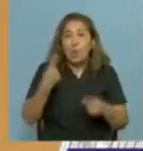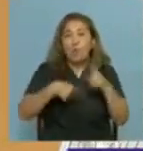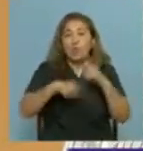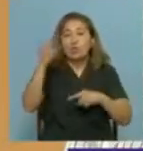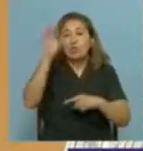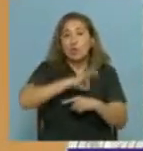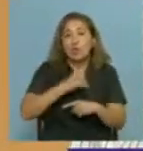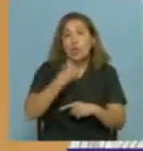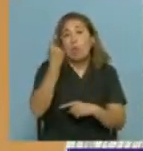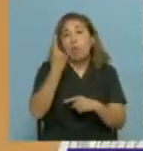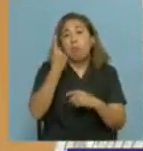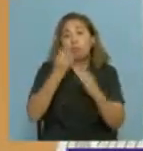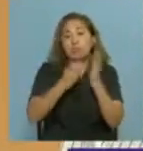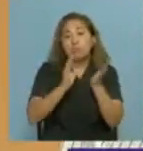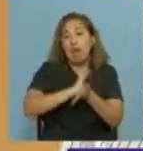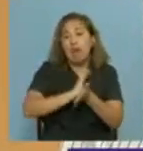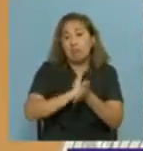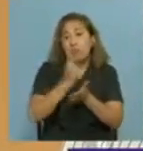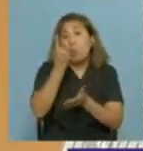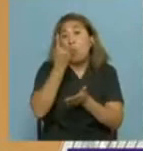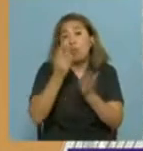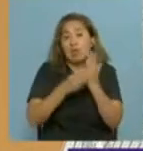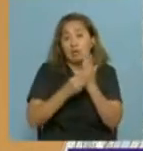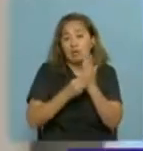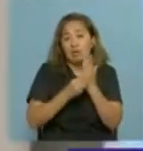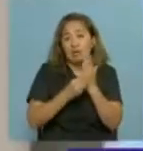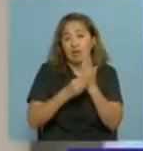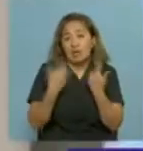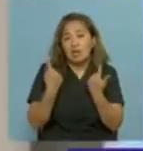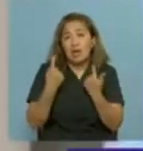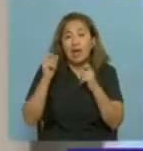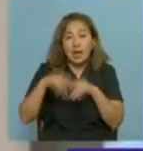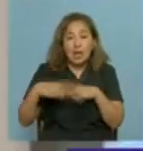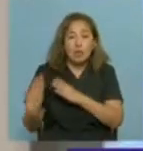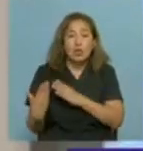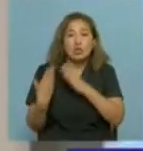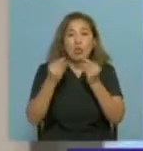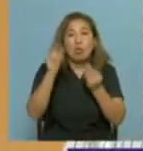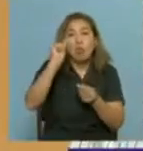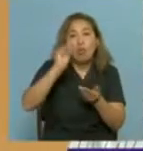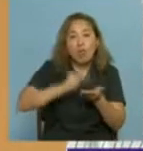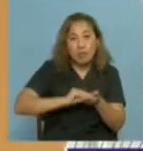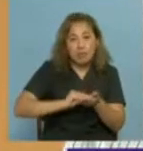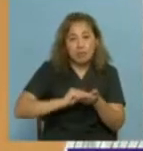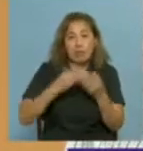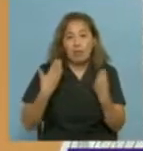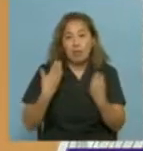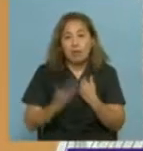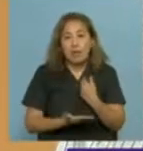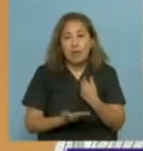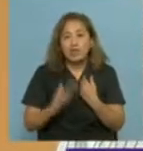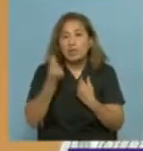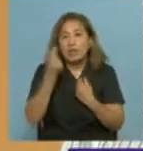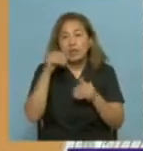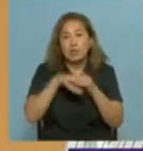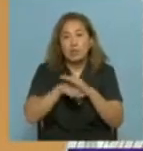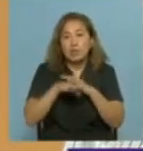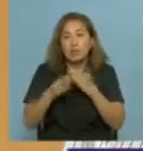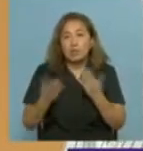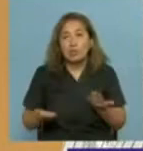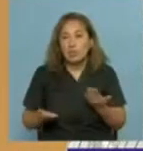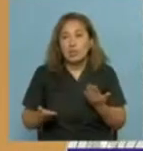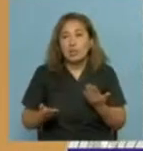puede comprar un kilo que es o un kilo de carne nosotros acá le podemos ayudar un poco para ellos juntar